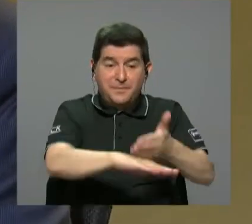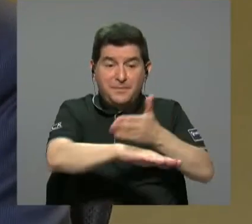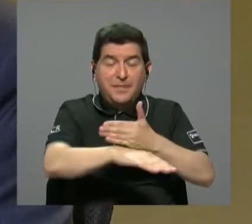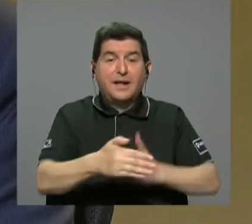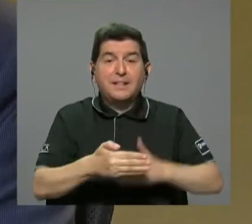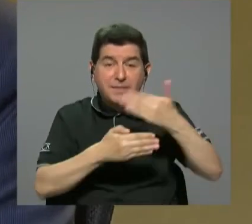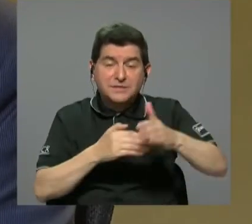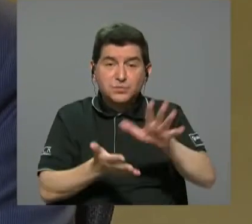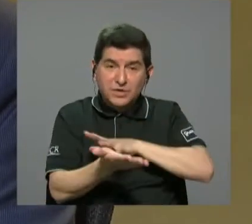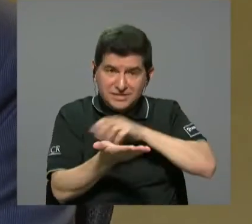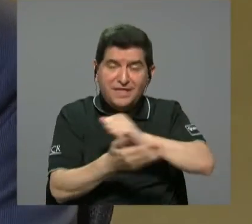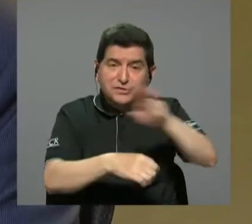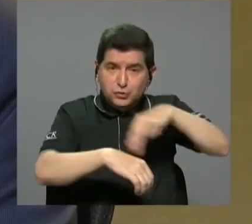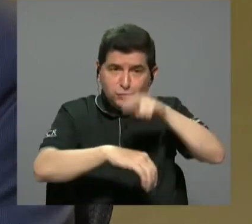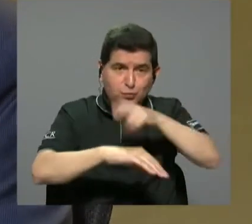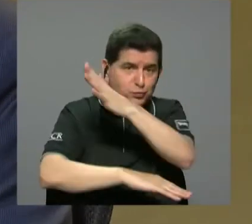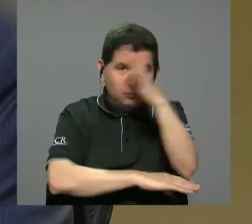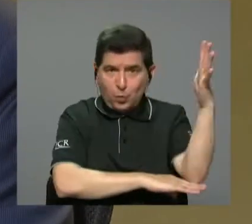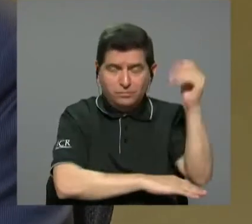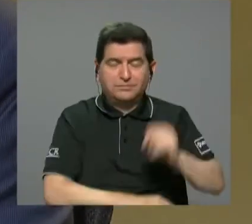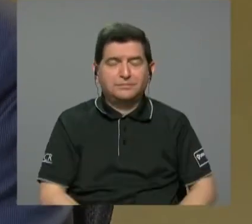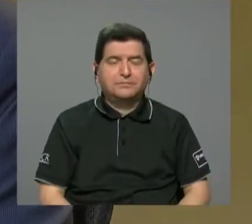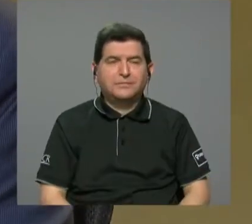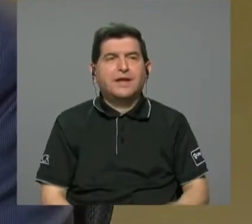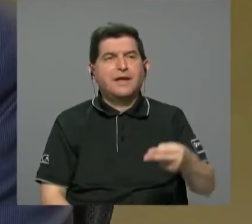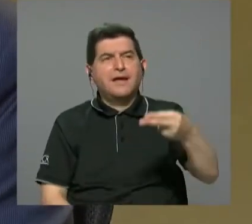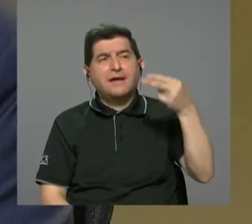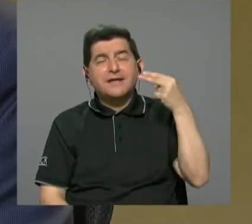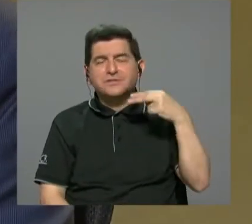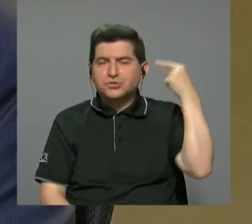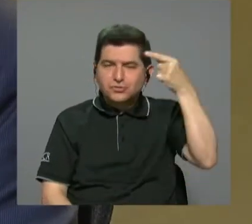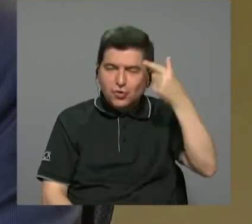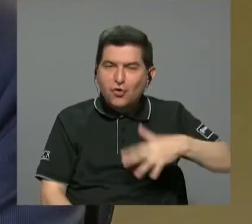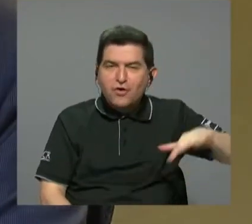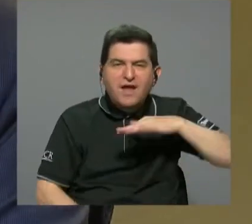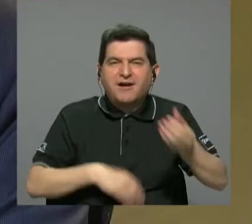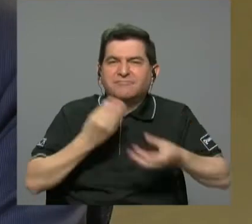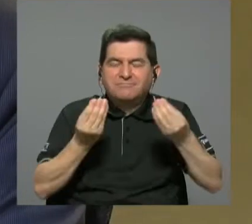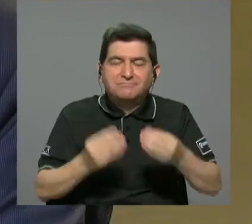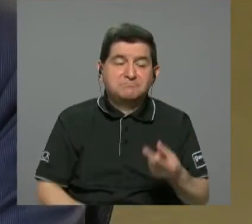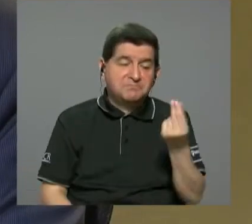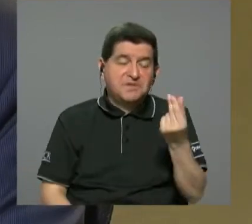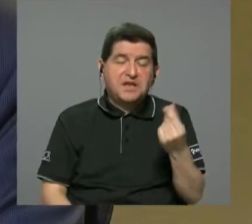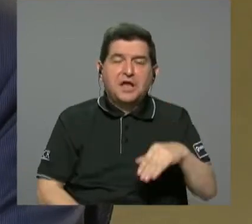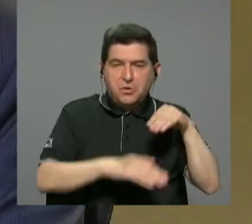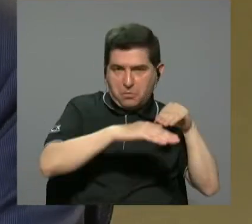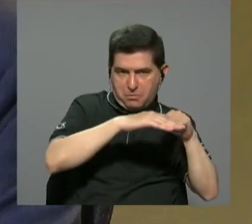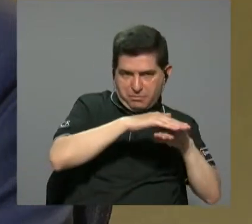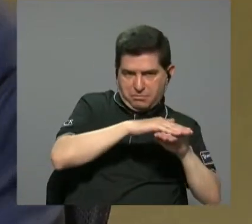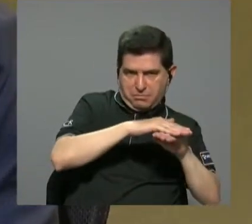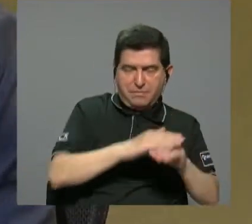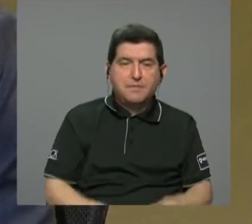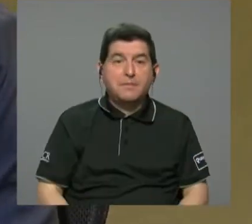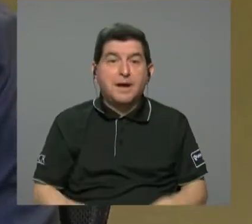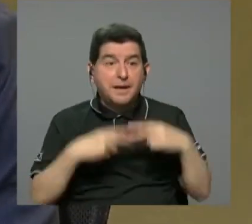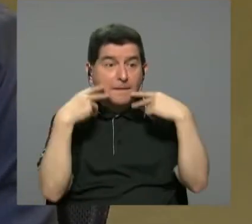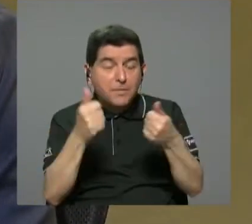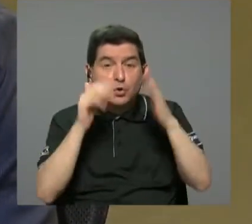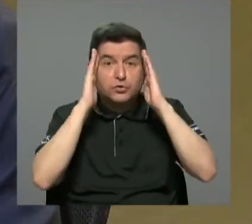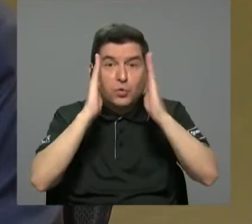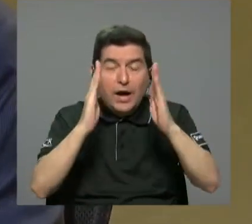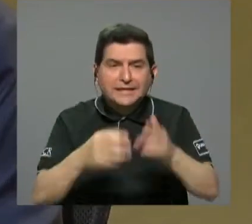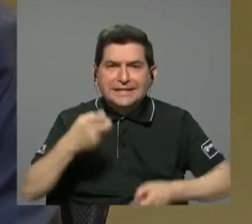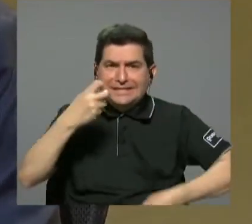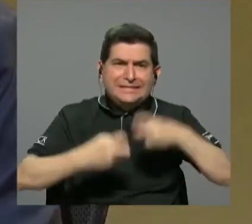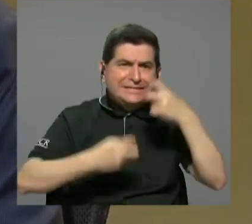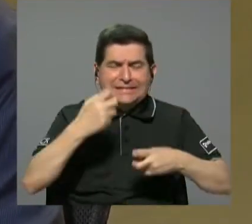después de un desastre natural. Entonces, históricamente lo que ha hecho el Estado es tener una platita reservada para salir en carrera, atender la